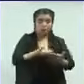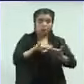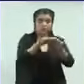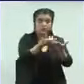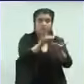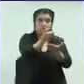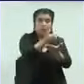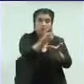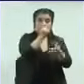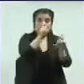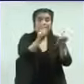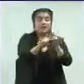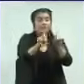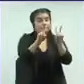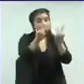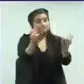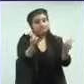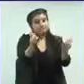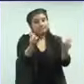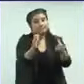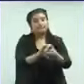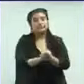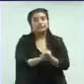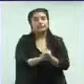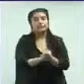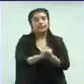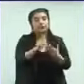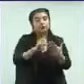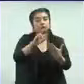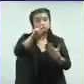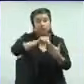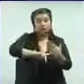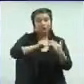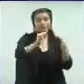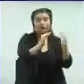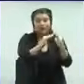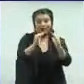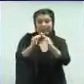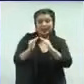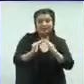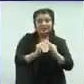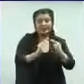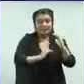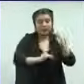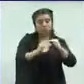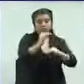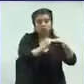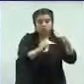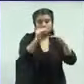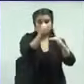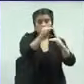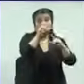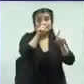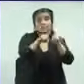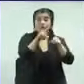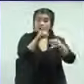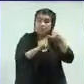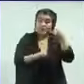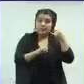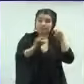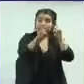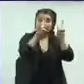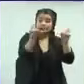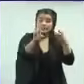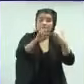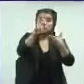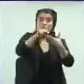refieren sobre todo a lo que se hace de los programas de vivienda. Y ahora sí, finalmente, en términos del